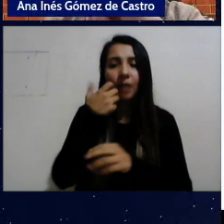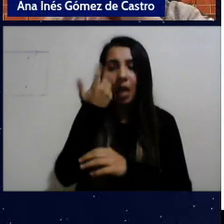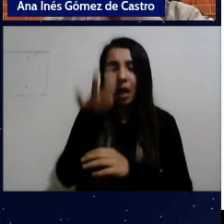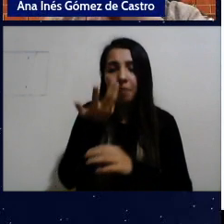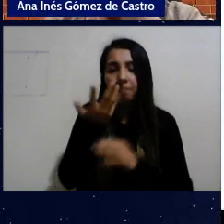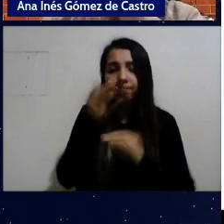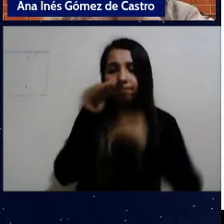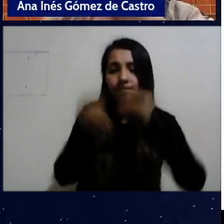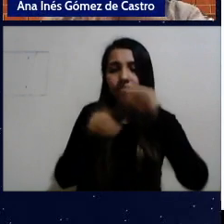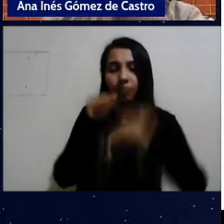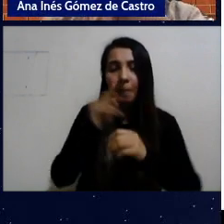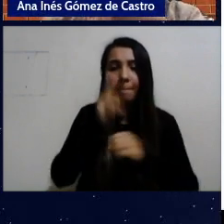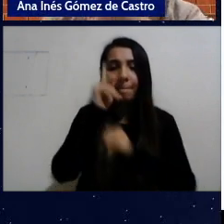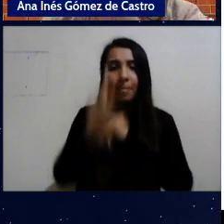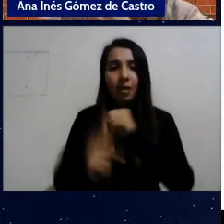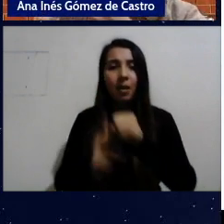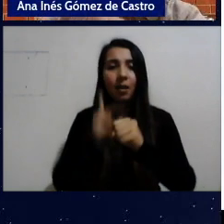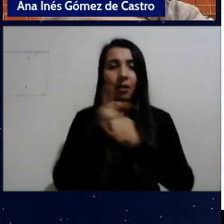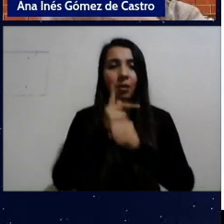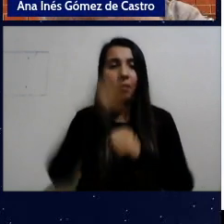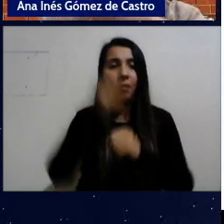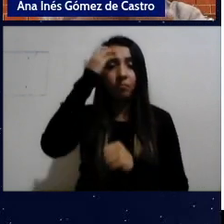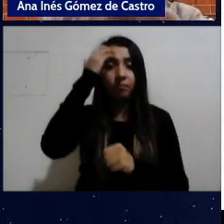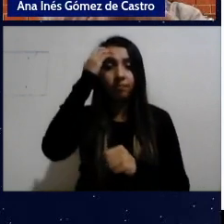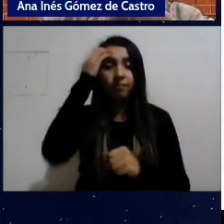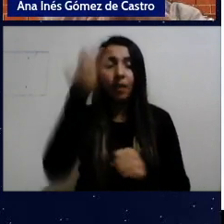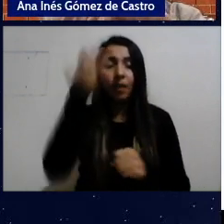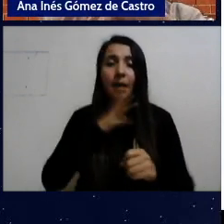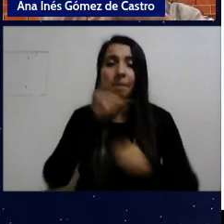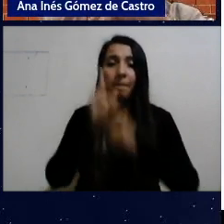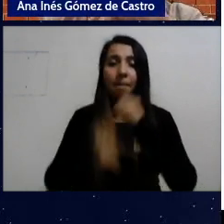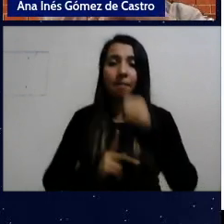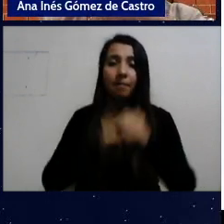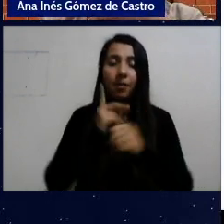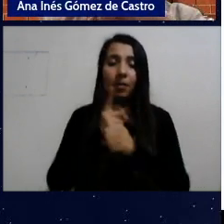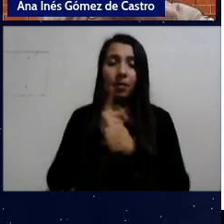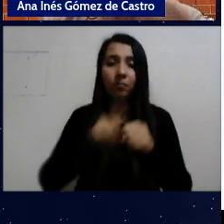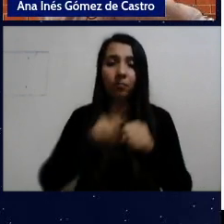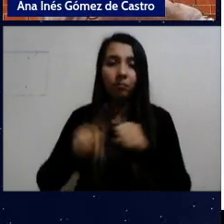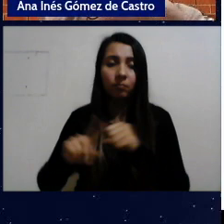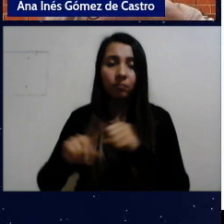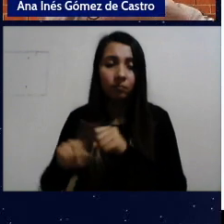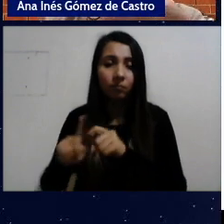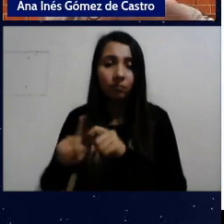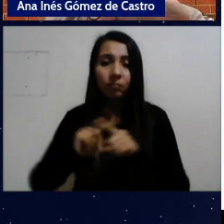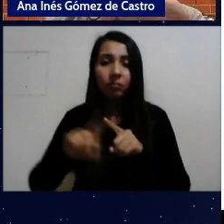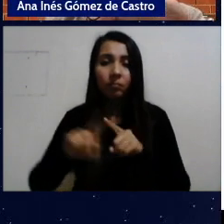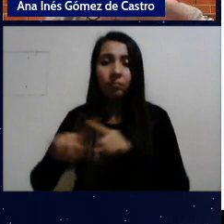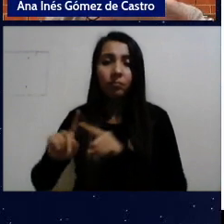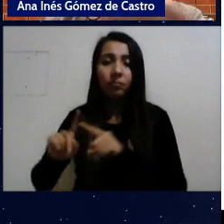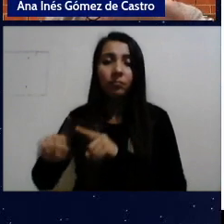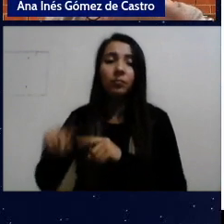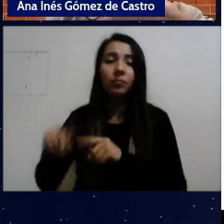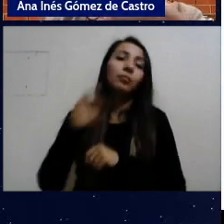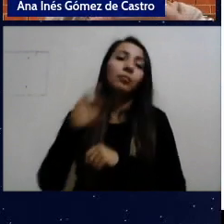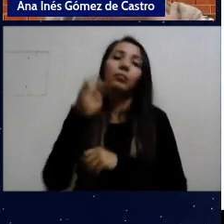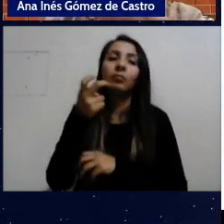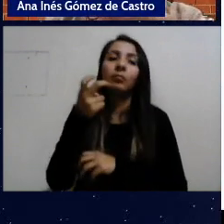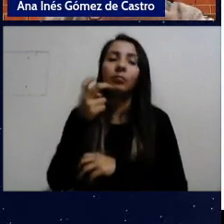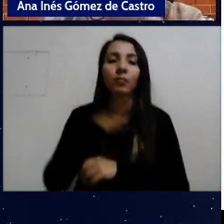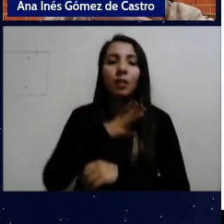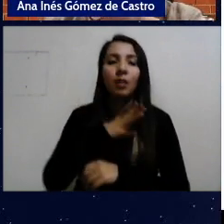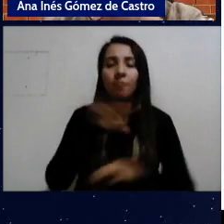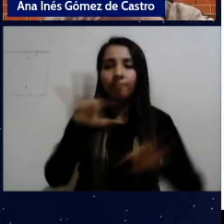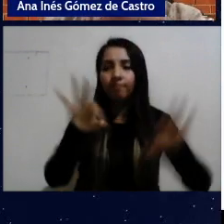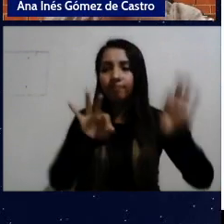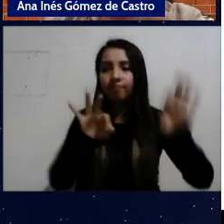un sistema planetario conocido, que tiene varios planetas, que se llama el sistema TRAPPIST-1, y